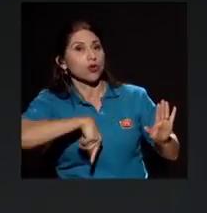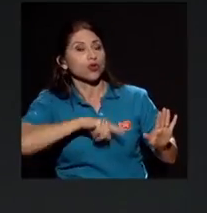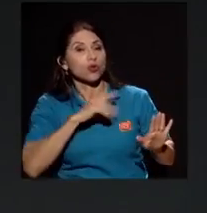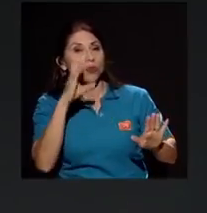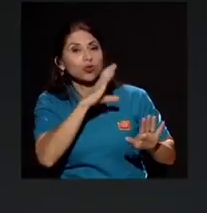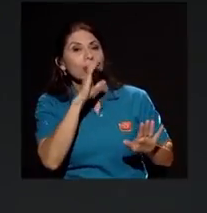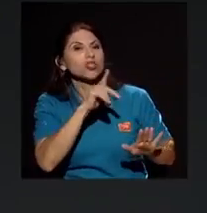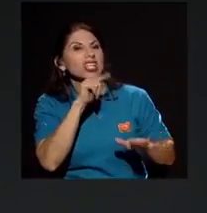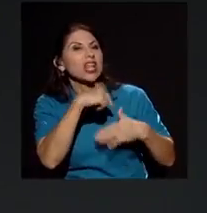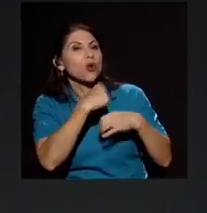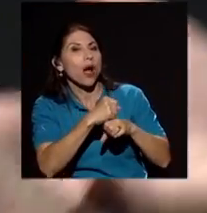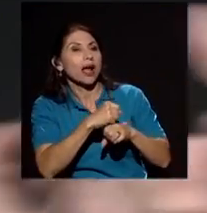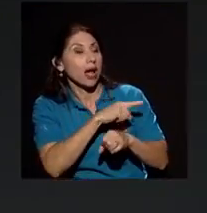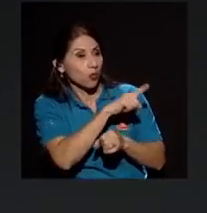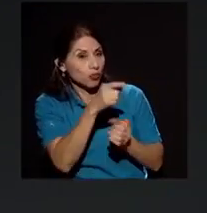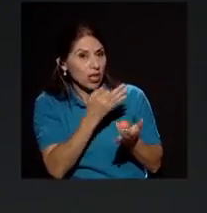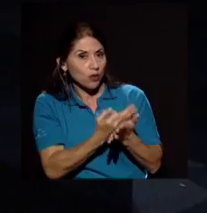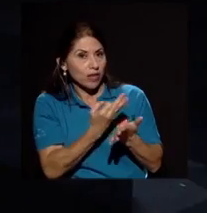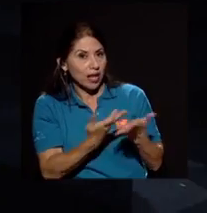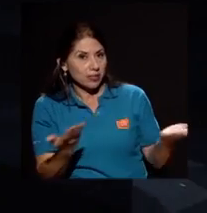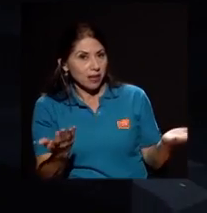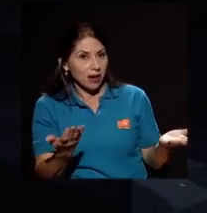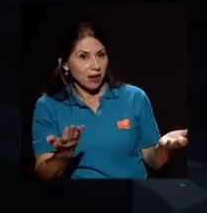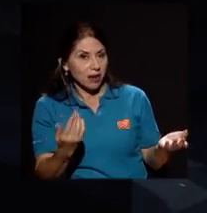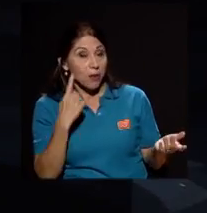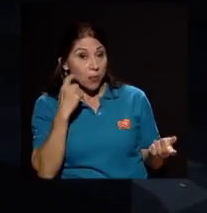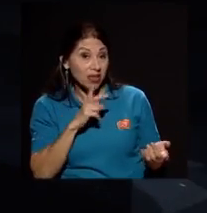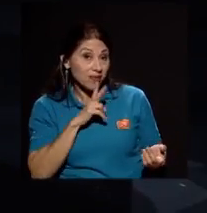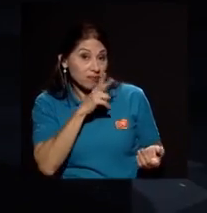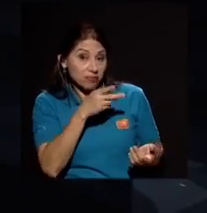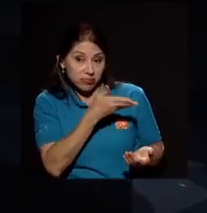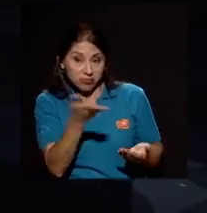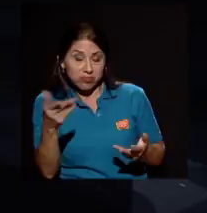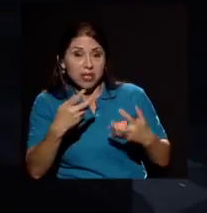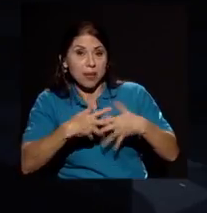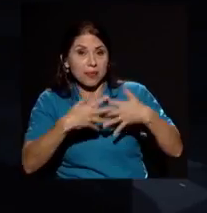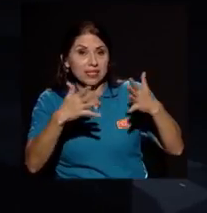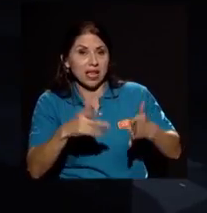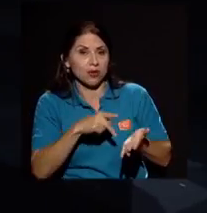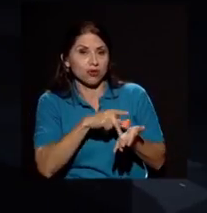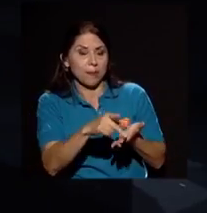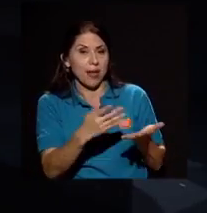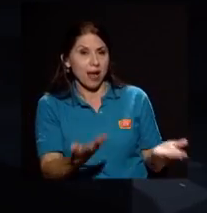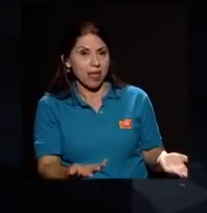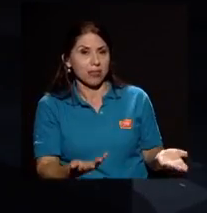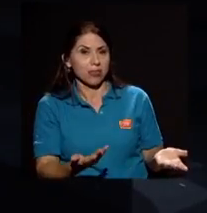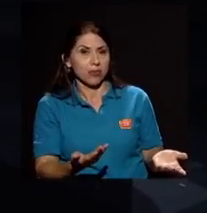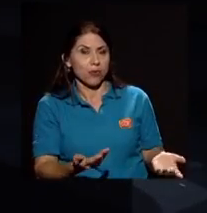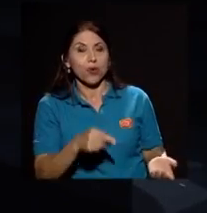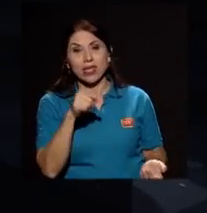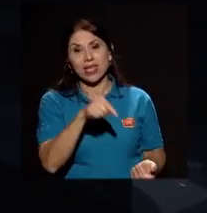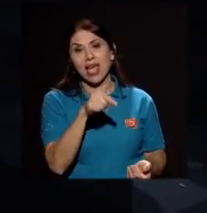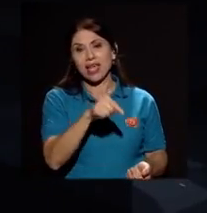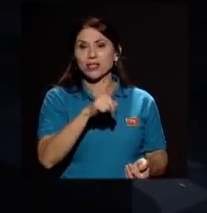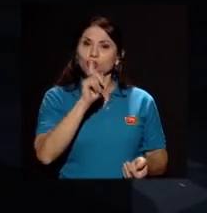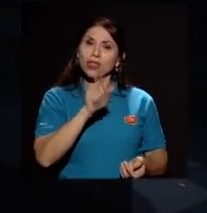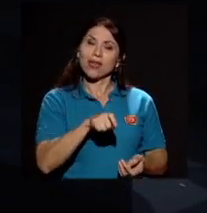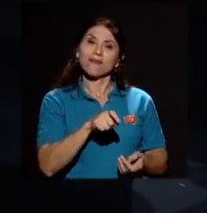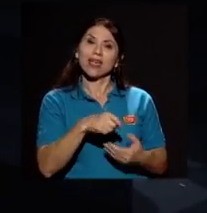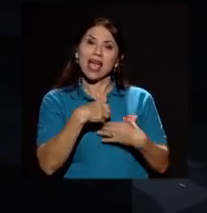porque de todas maneras los empresarios lo están pagando y obviamente a eso habría que ponerle algún mecanismo de